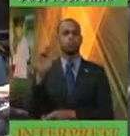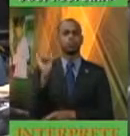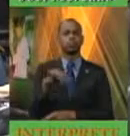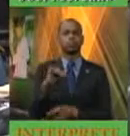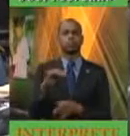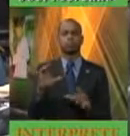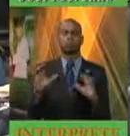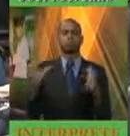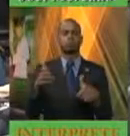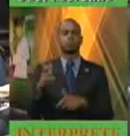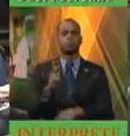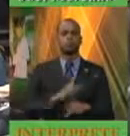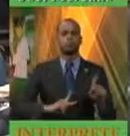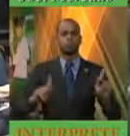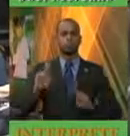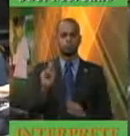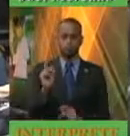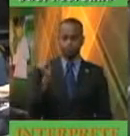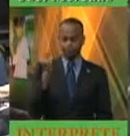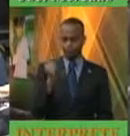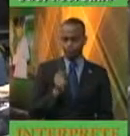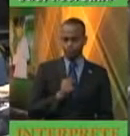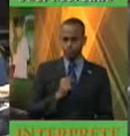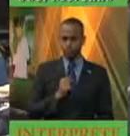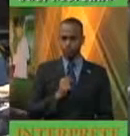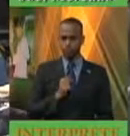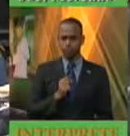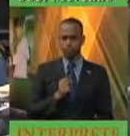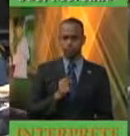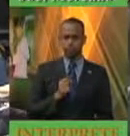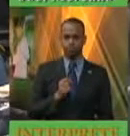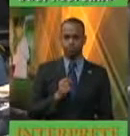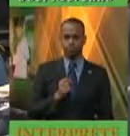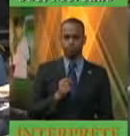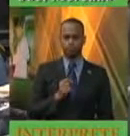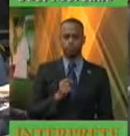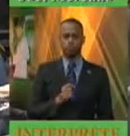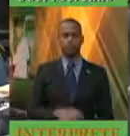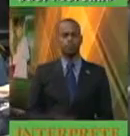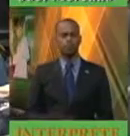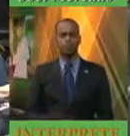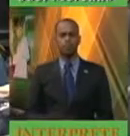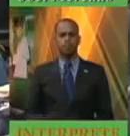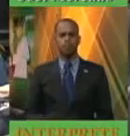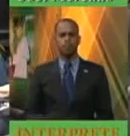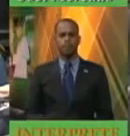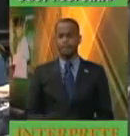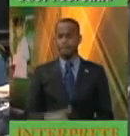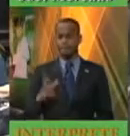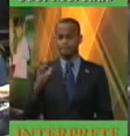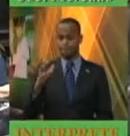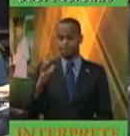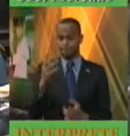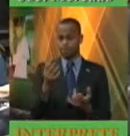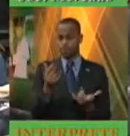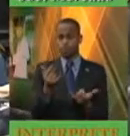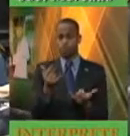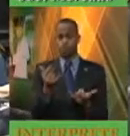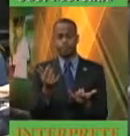por este segmento poblacional que antes ni habían pensado en eso, ¿verdad? Así es. Y están en